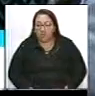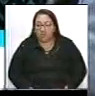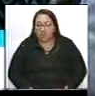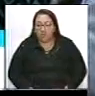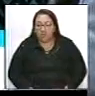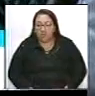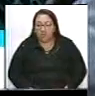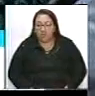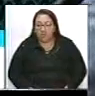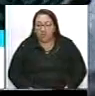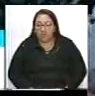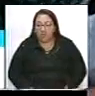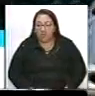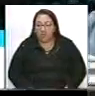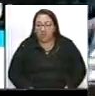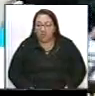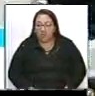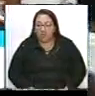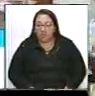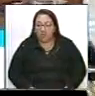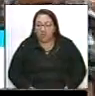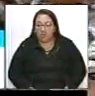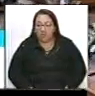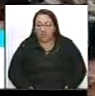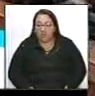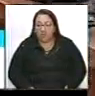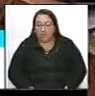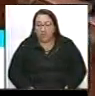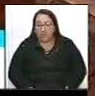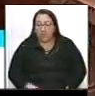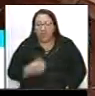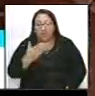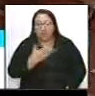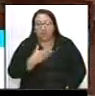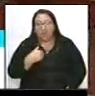Ceballos. Gracias, Presidenta. Bueno, yo creo,